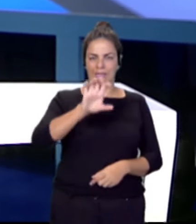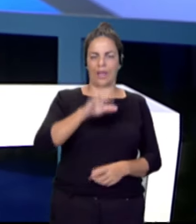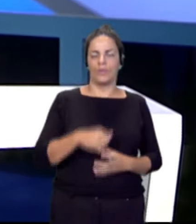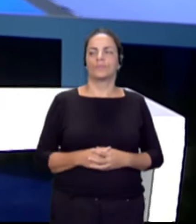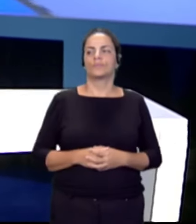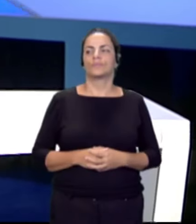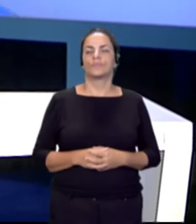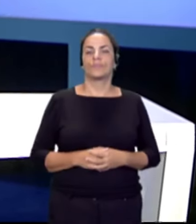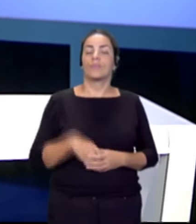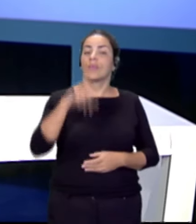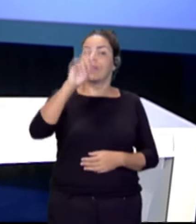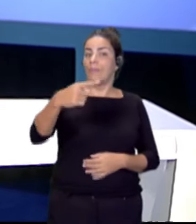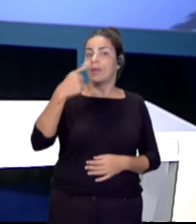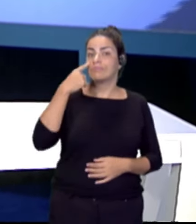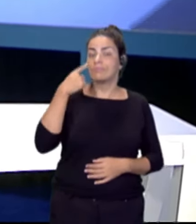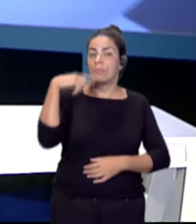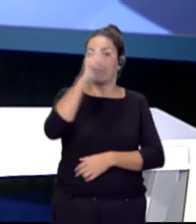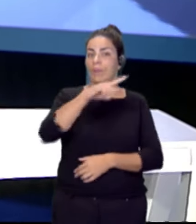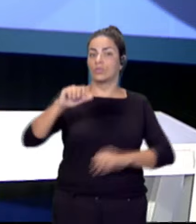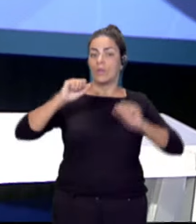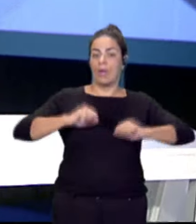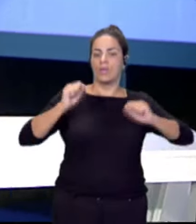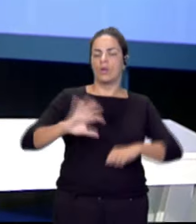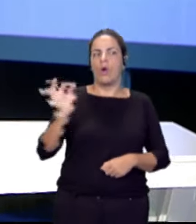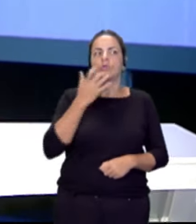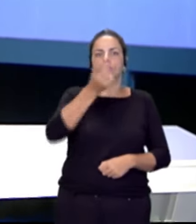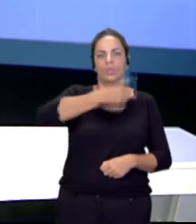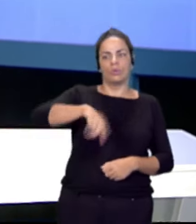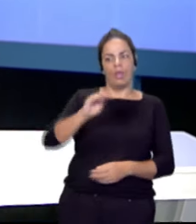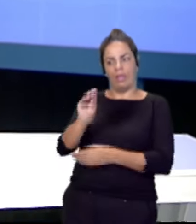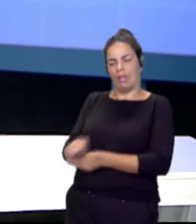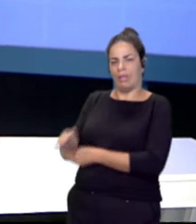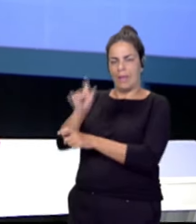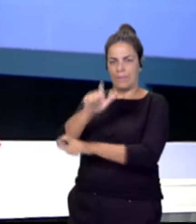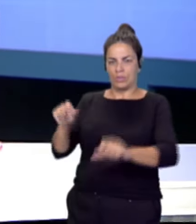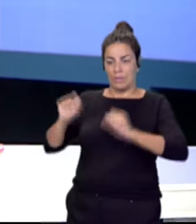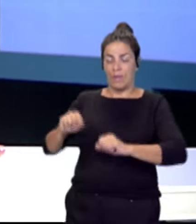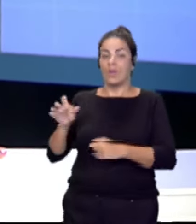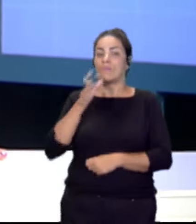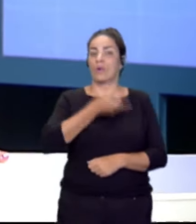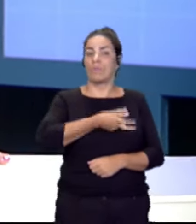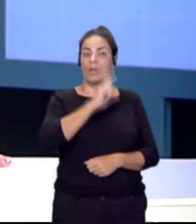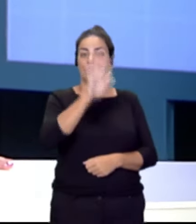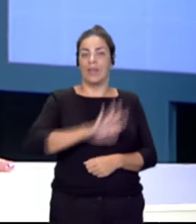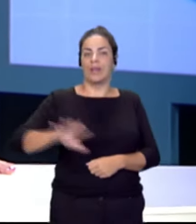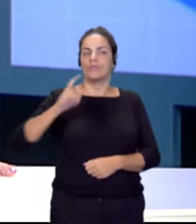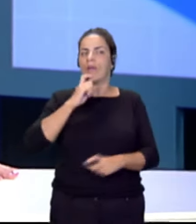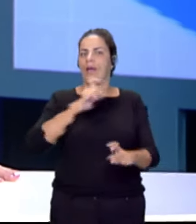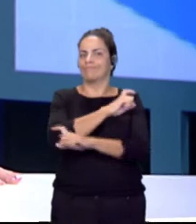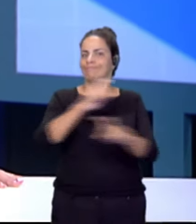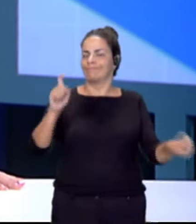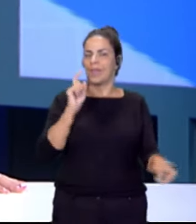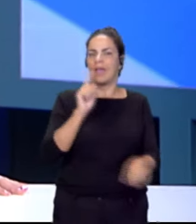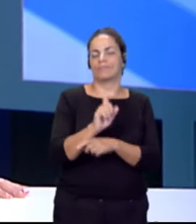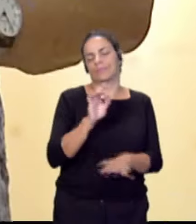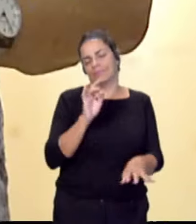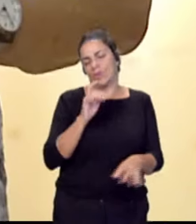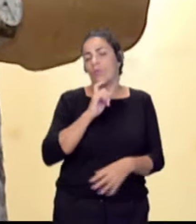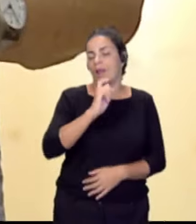Atención también las personas mayores o si tienen mayores a su cargo. La Policía Nacional activa una alerta relacionada con el botón rojo